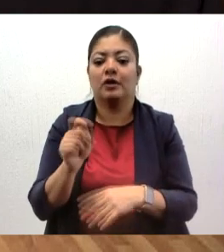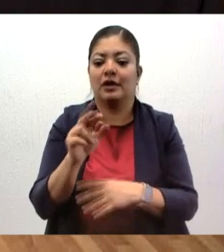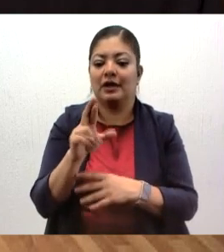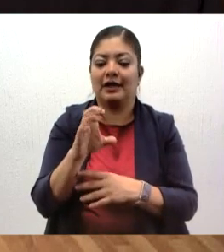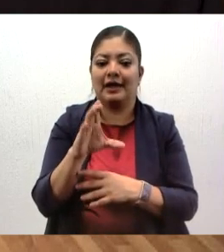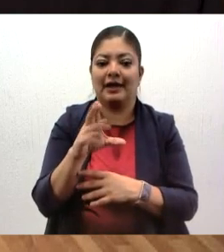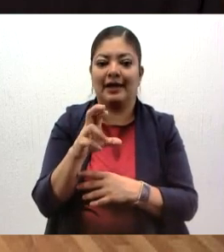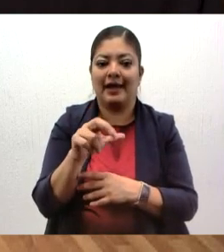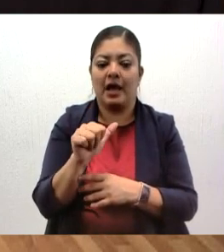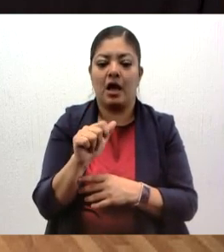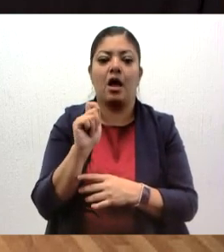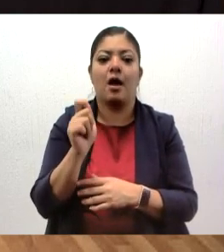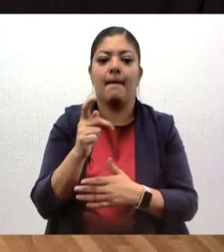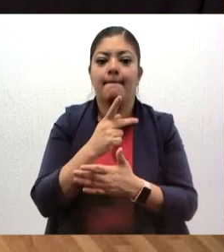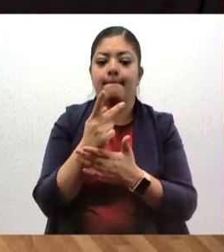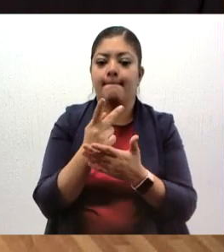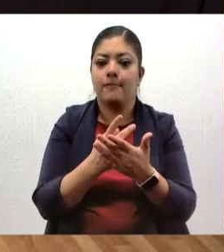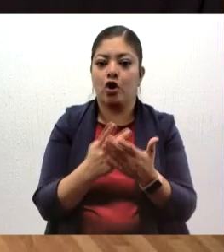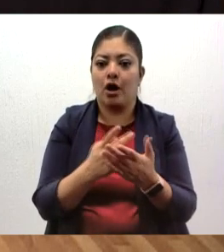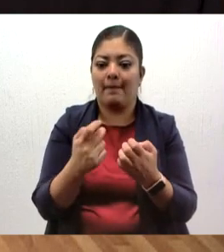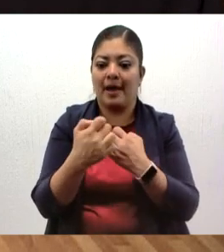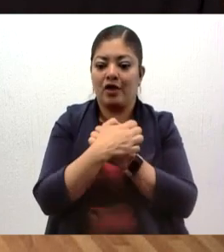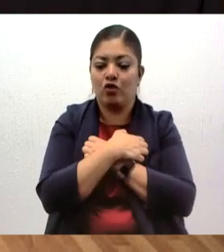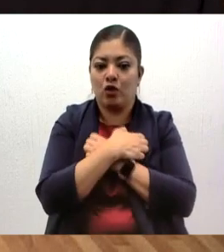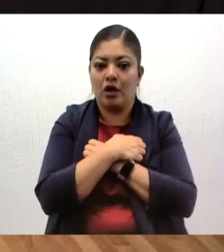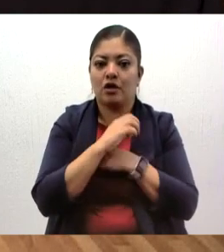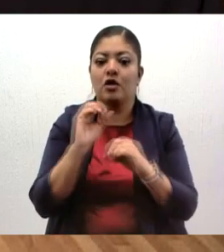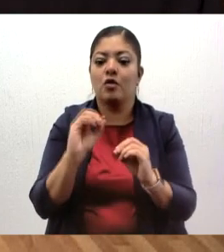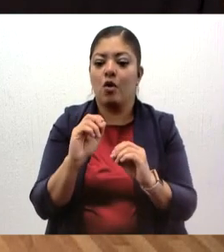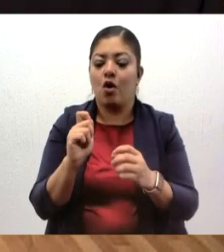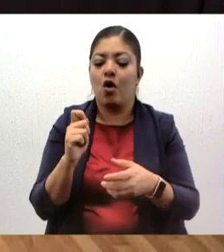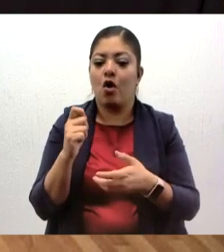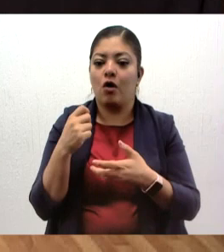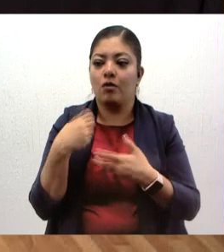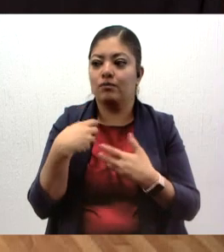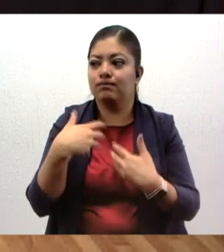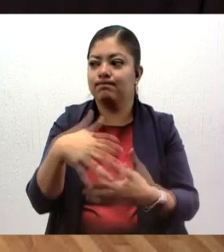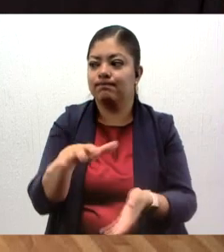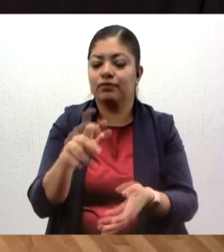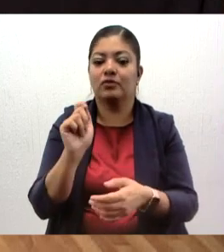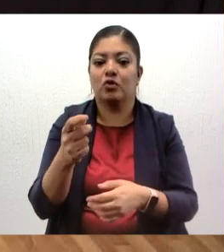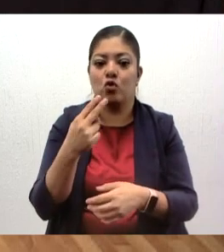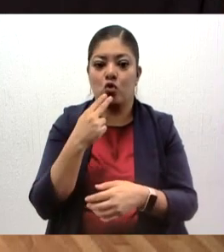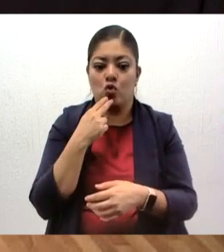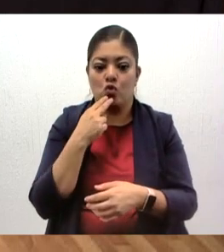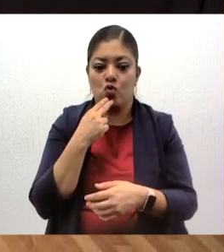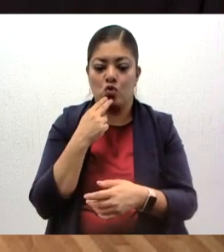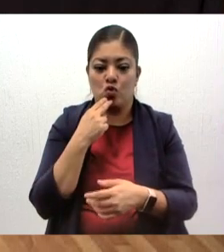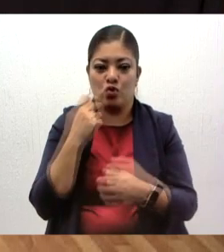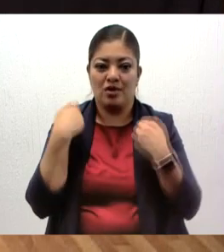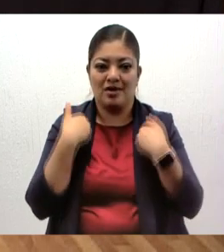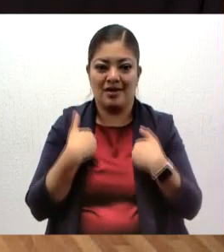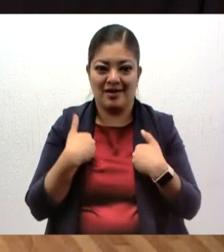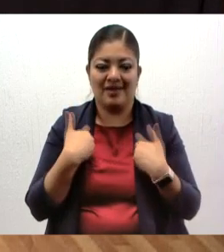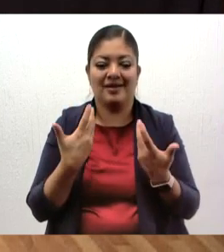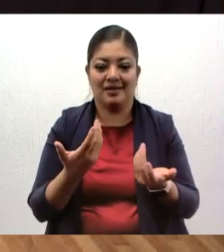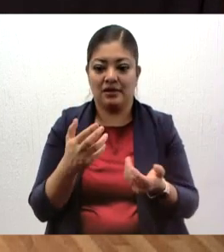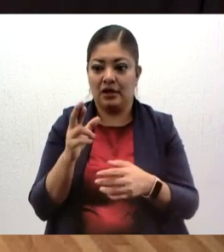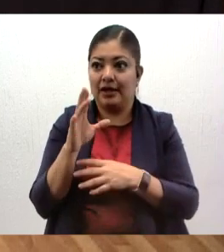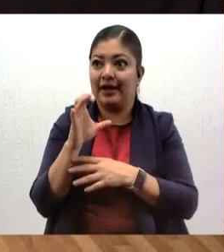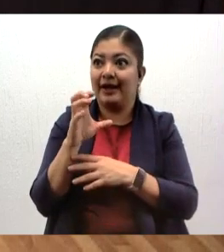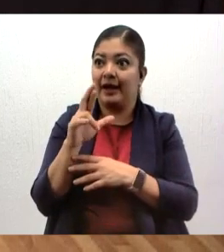programa educativo o sobre el programa de entrega de útiles y bueno porque no es lo mismo re reas todo el programa educativo que se